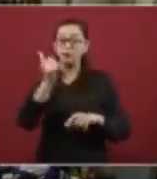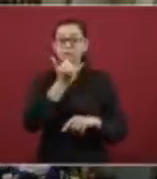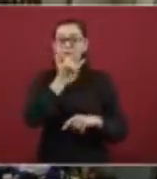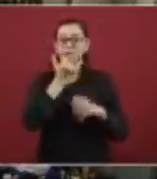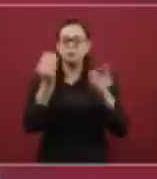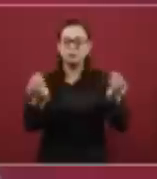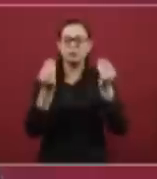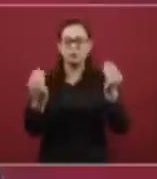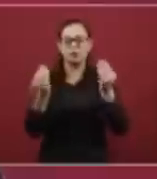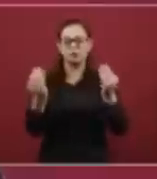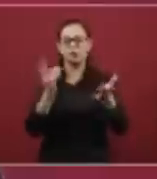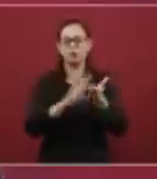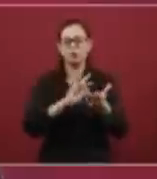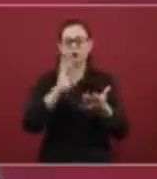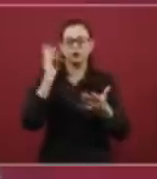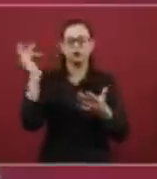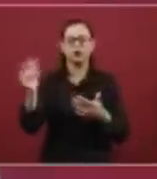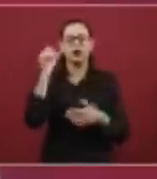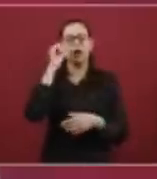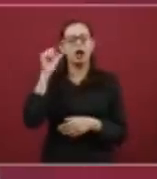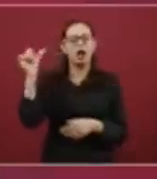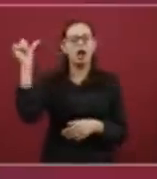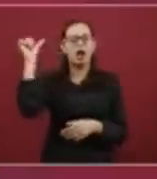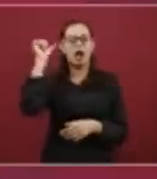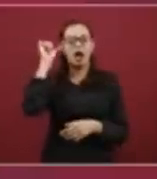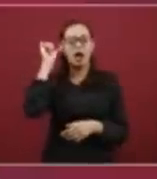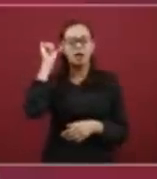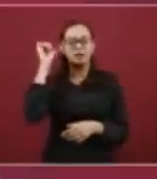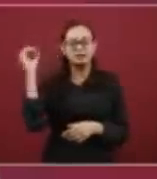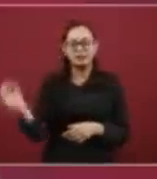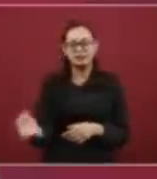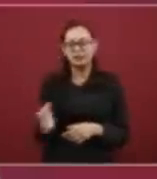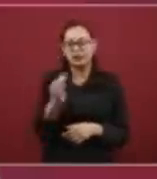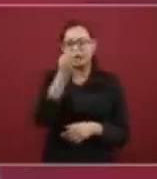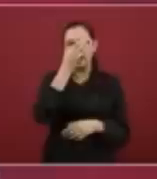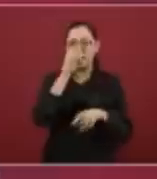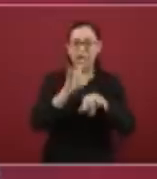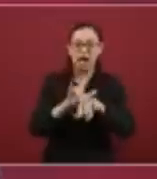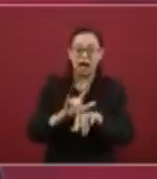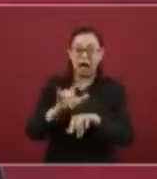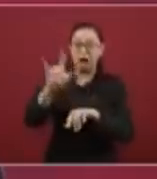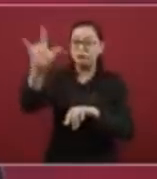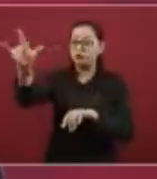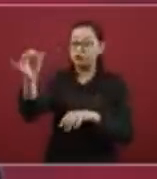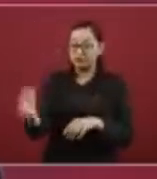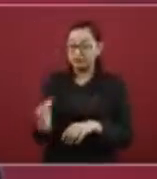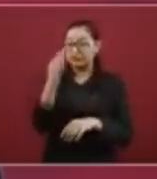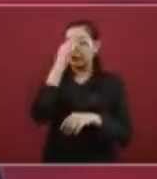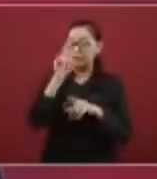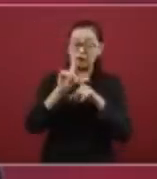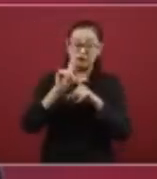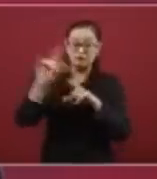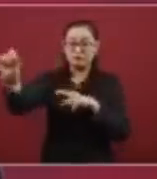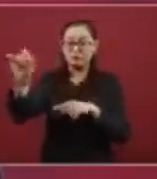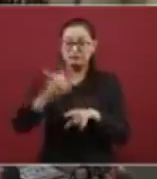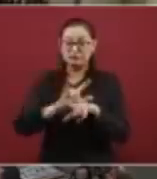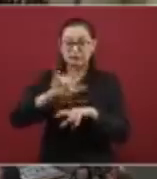Muchas gracias. Ayer estuvo a punto de dejarme el vuelo.